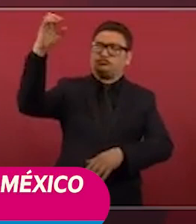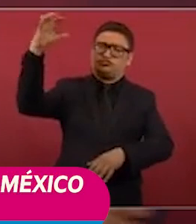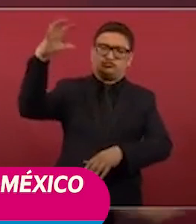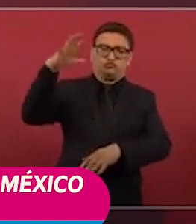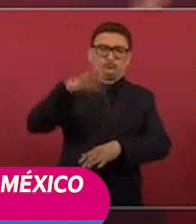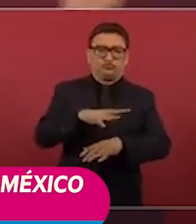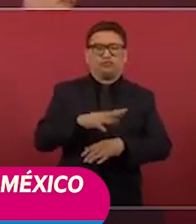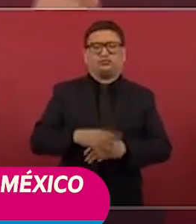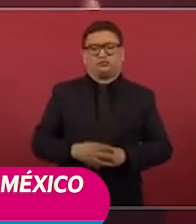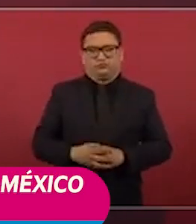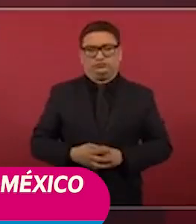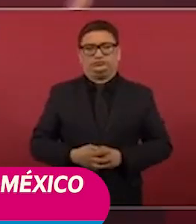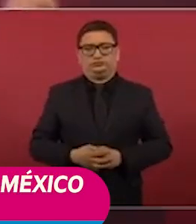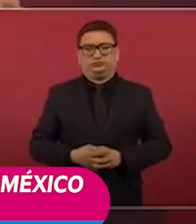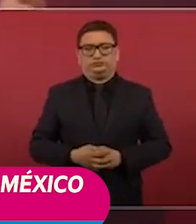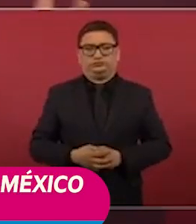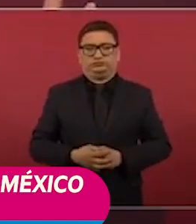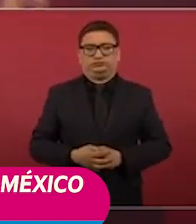que se